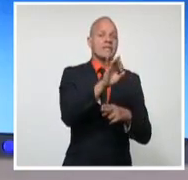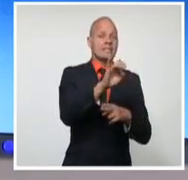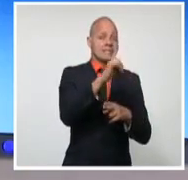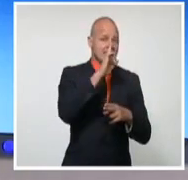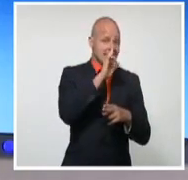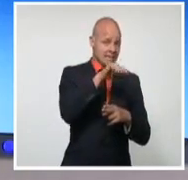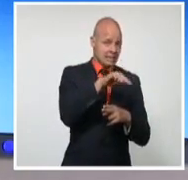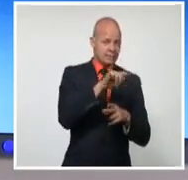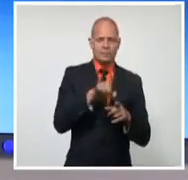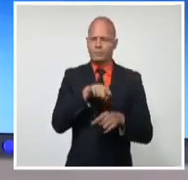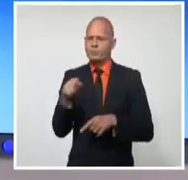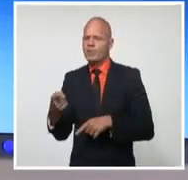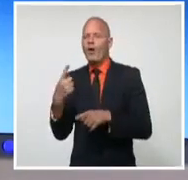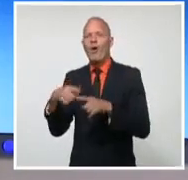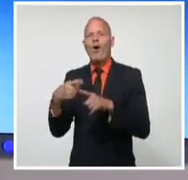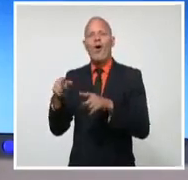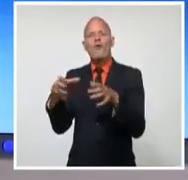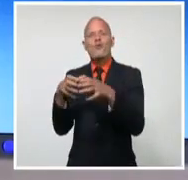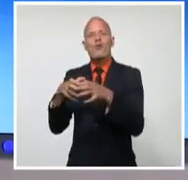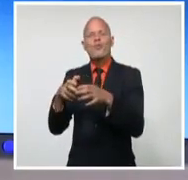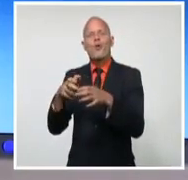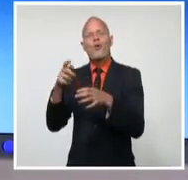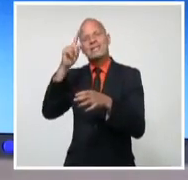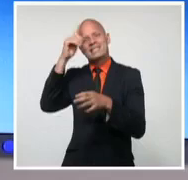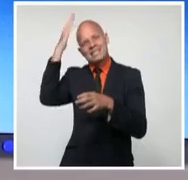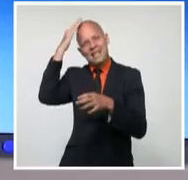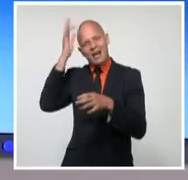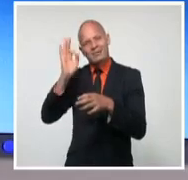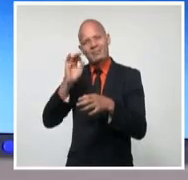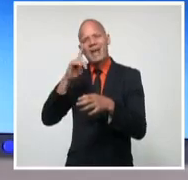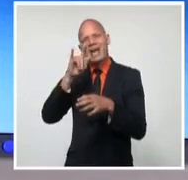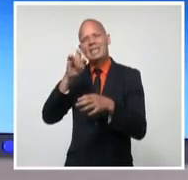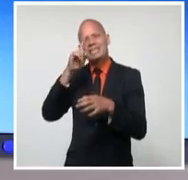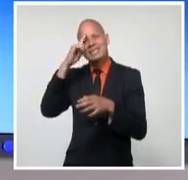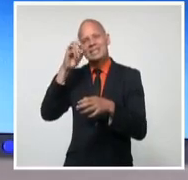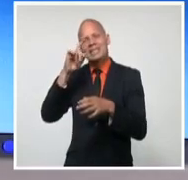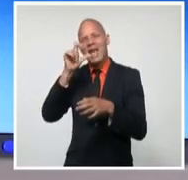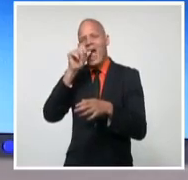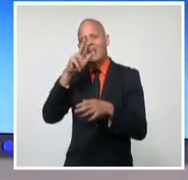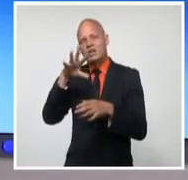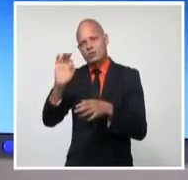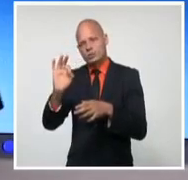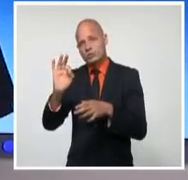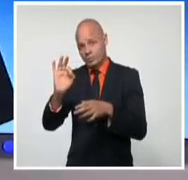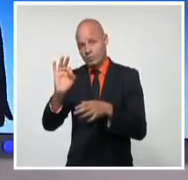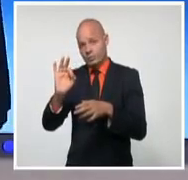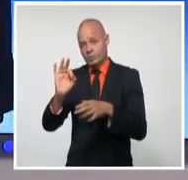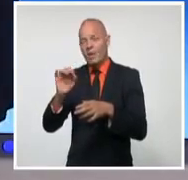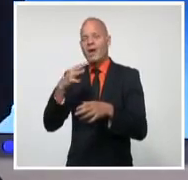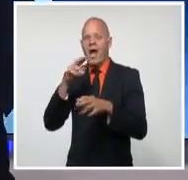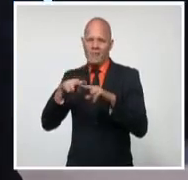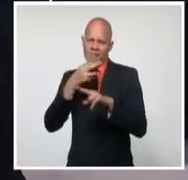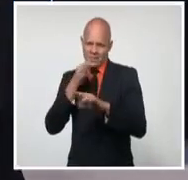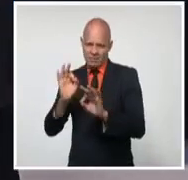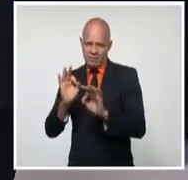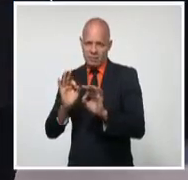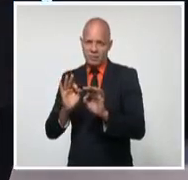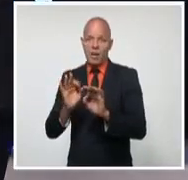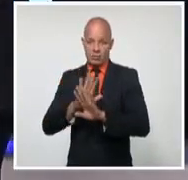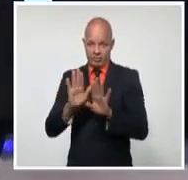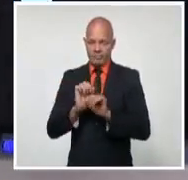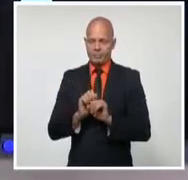quién? Bueno, con funcionarios del Departamento de Estado de los Estados Unidos. Vean conmigo este mensaje,